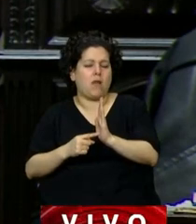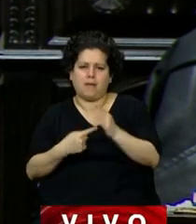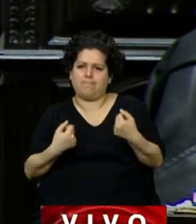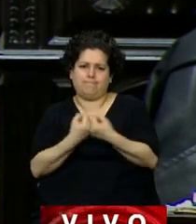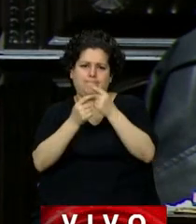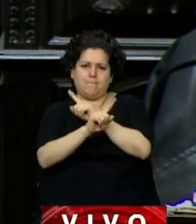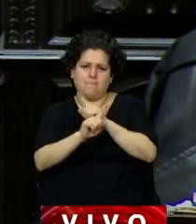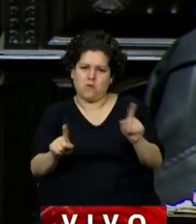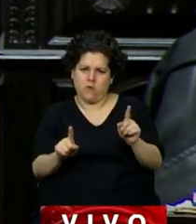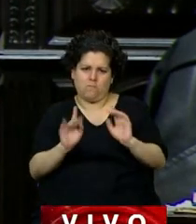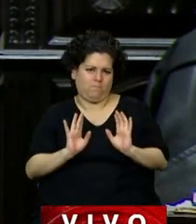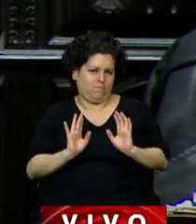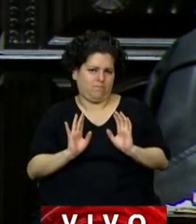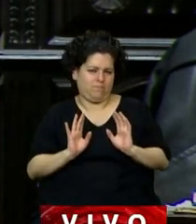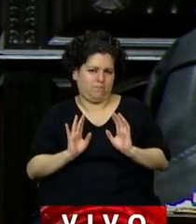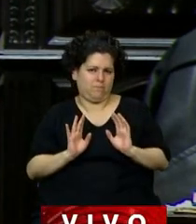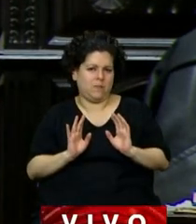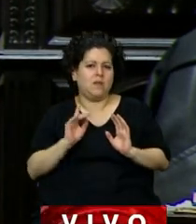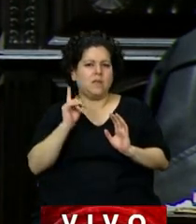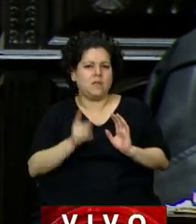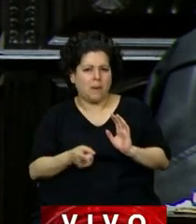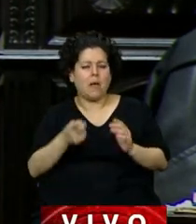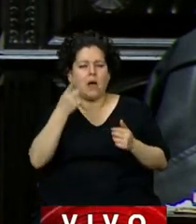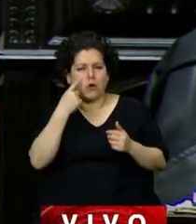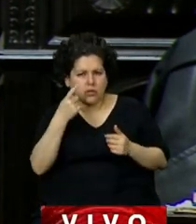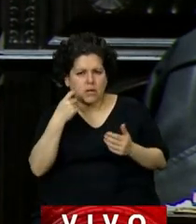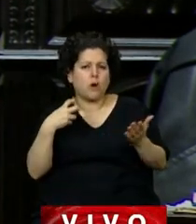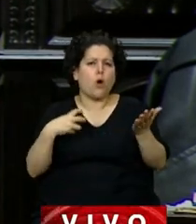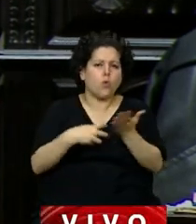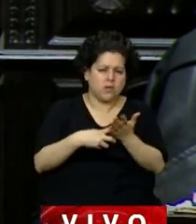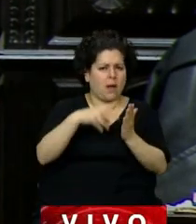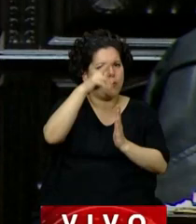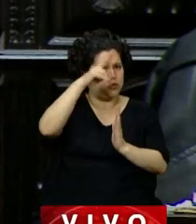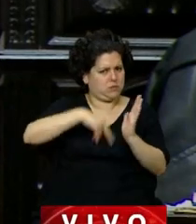expresé anteriormente y controlaremos y auditaremos este